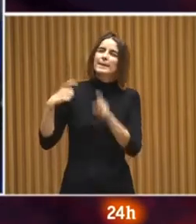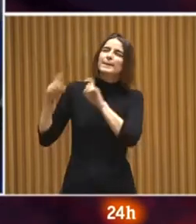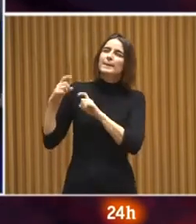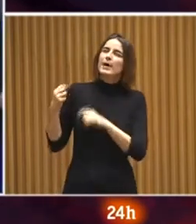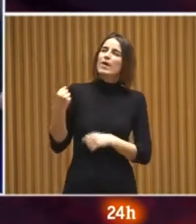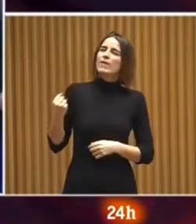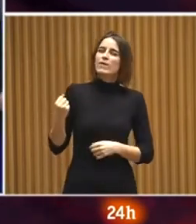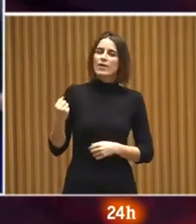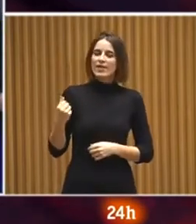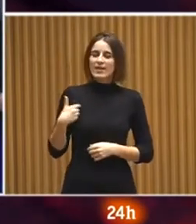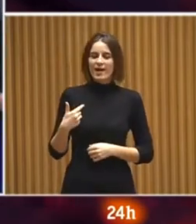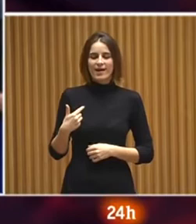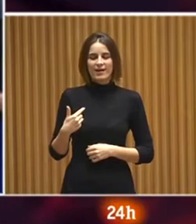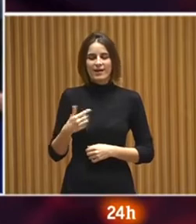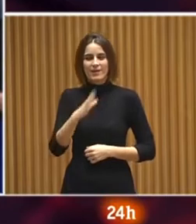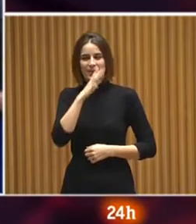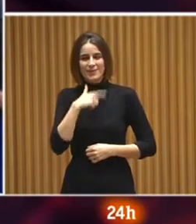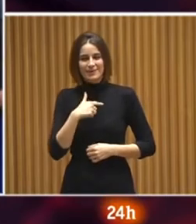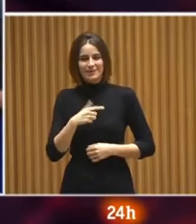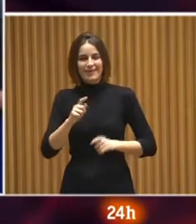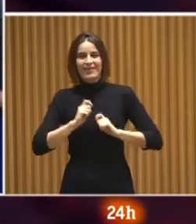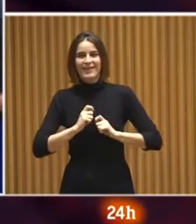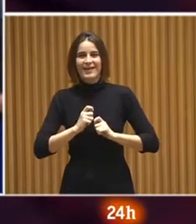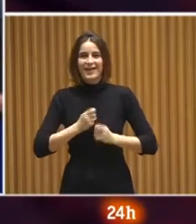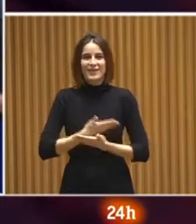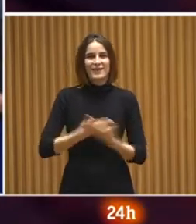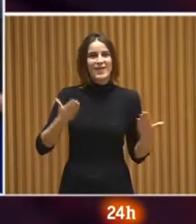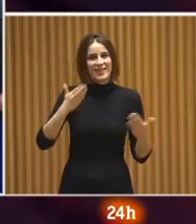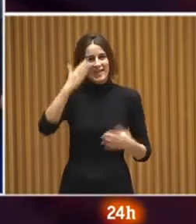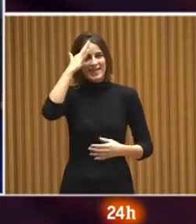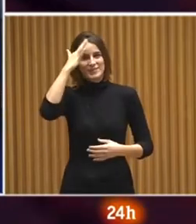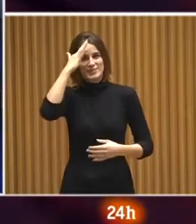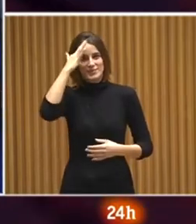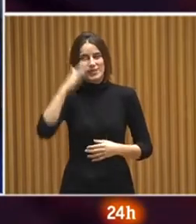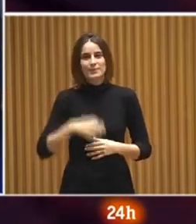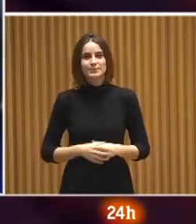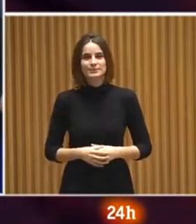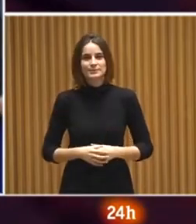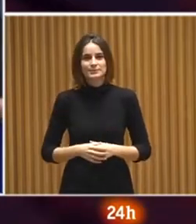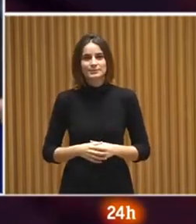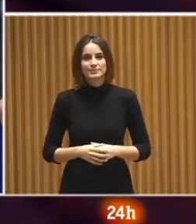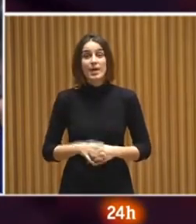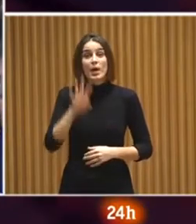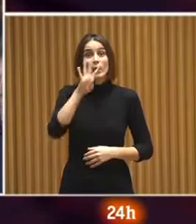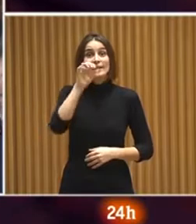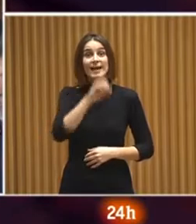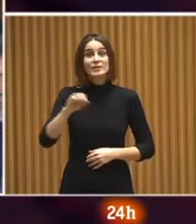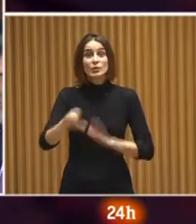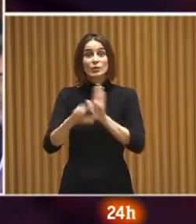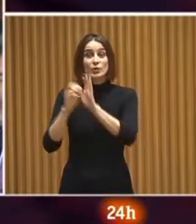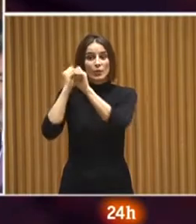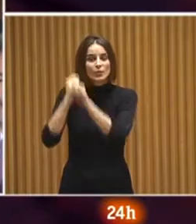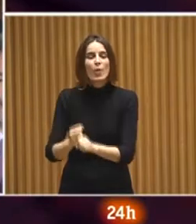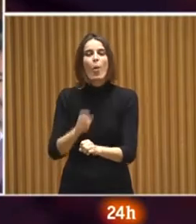la ilusión. Hemos celebrado los 40 años de la Constitución recordando su historia de éxito y lo que nos toca ahora